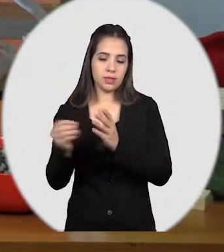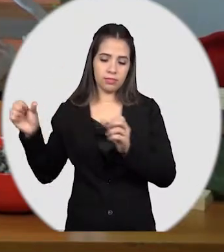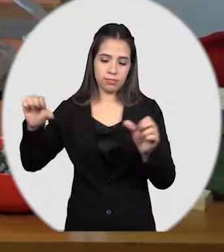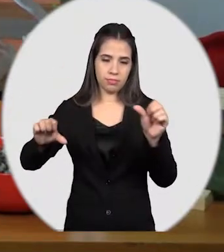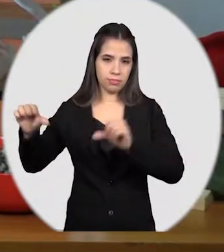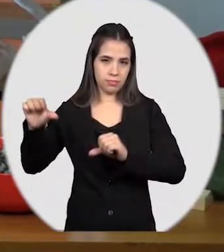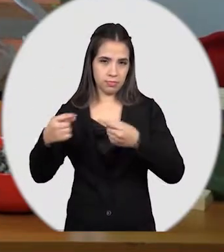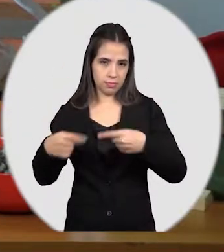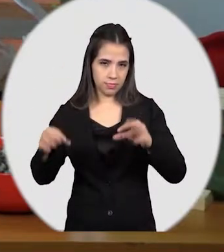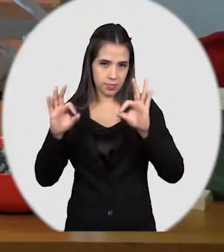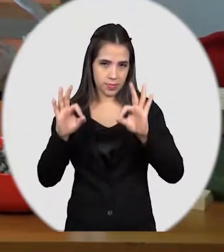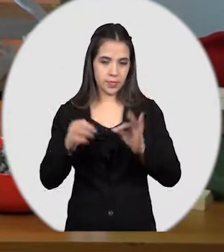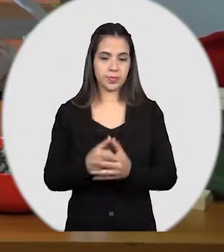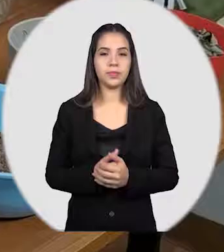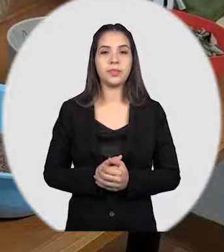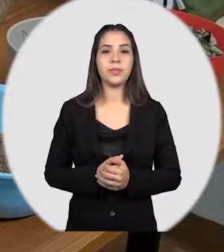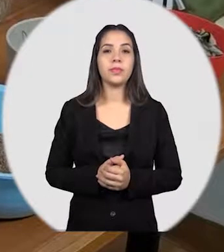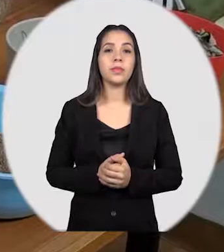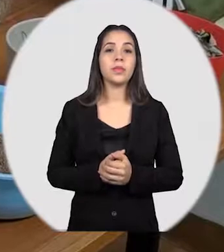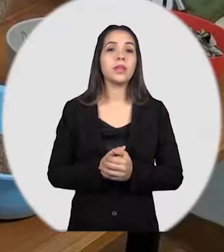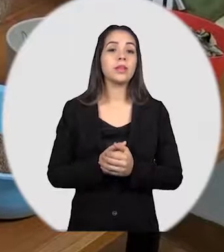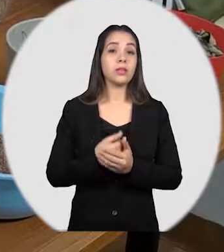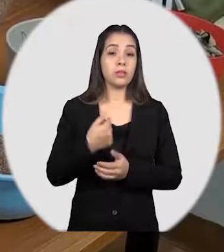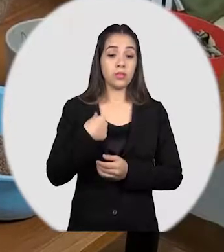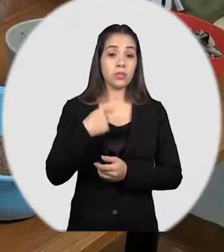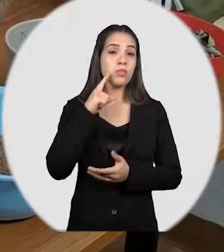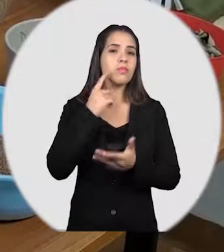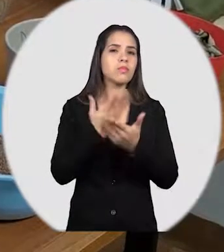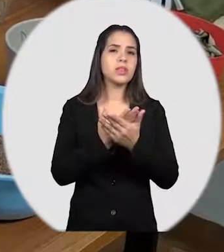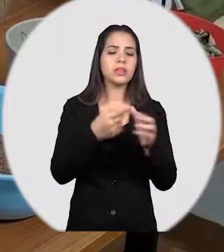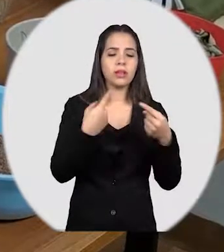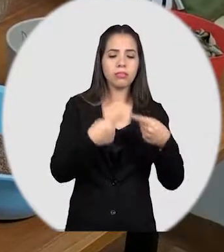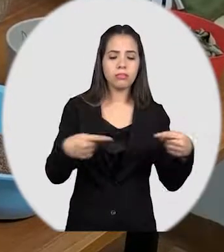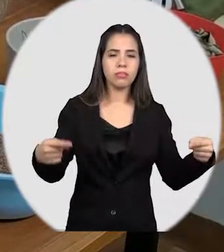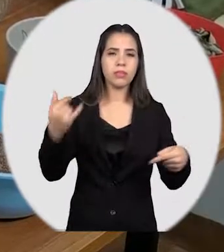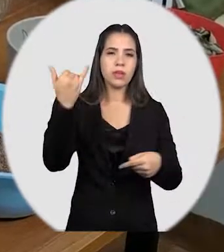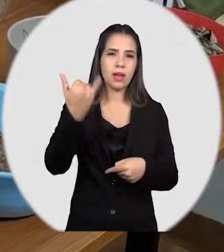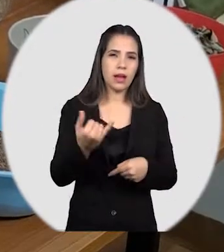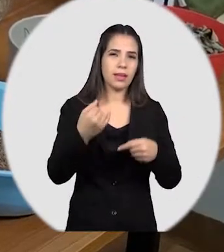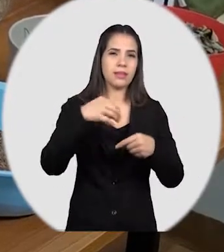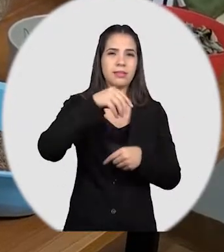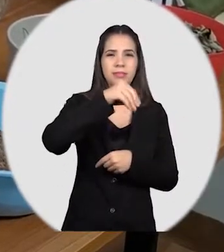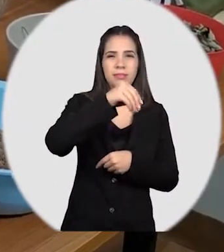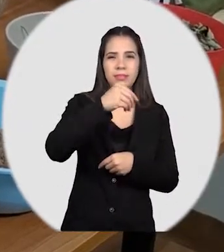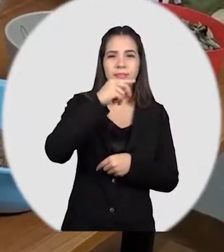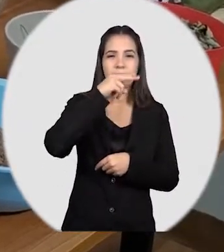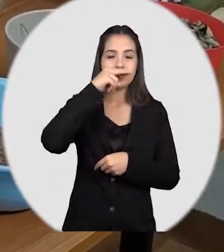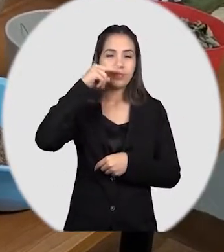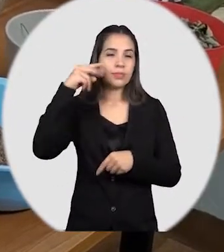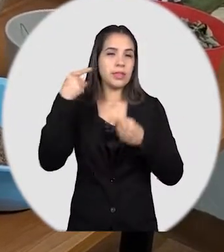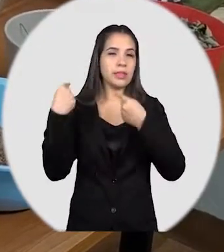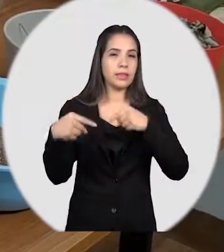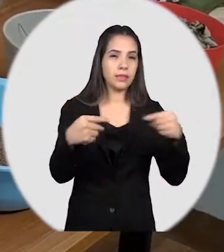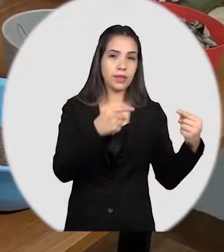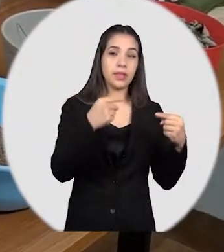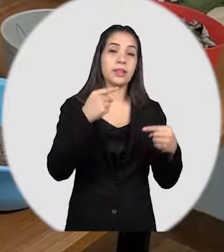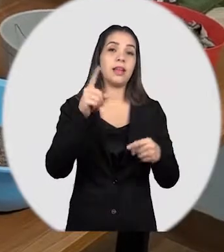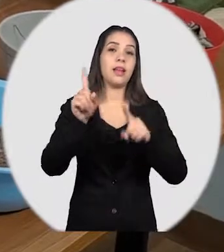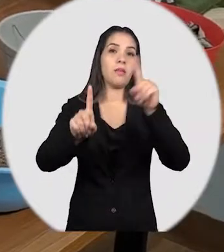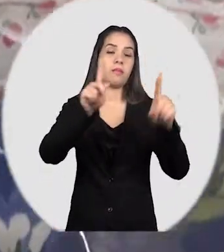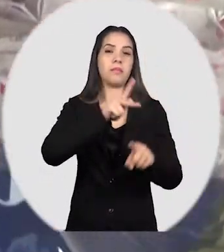les traje una variedad de hierbas y de semillas que son las más habituales que se utilizan en estos tiempos,